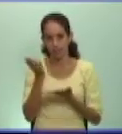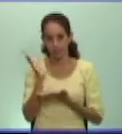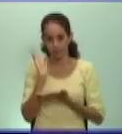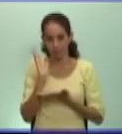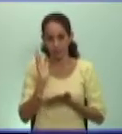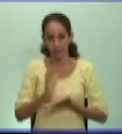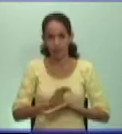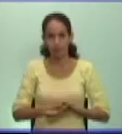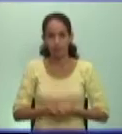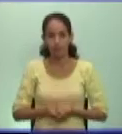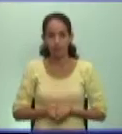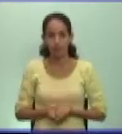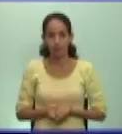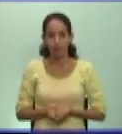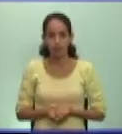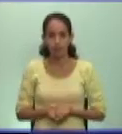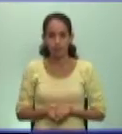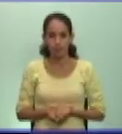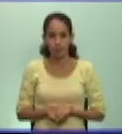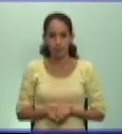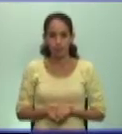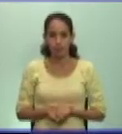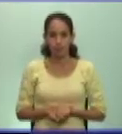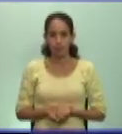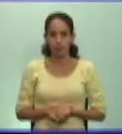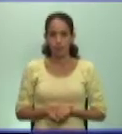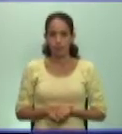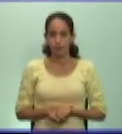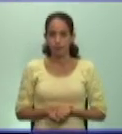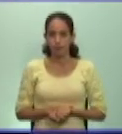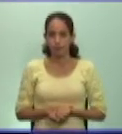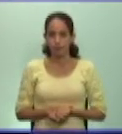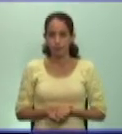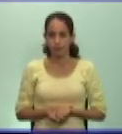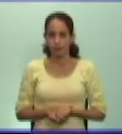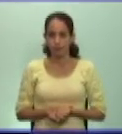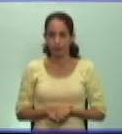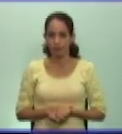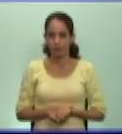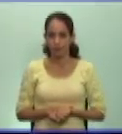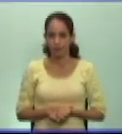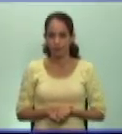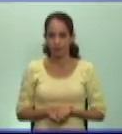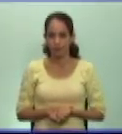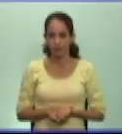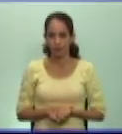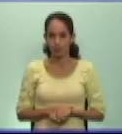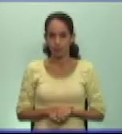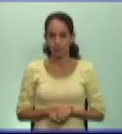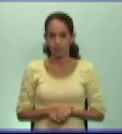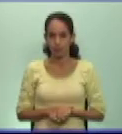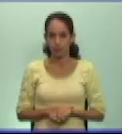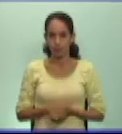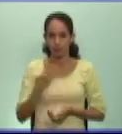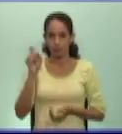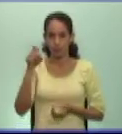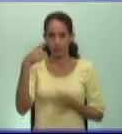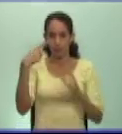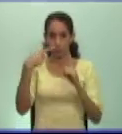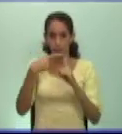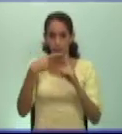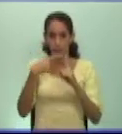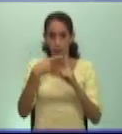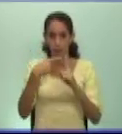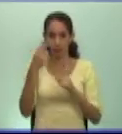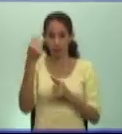una década, tengo que hablar cuáles son los elementos que la tipifican. Vamos allí. Crisis en la década del 70.